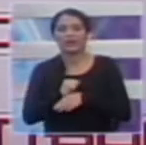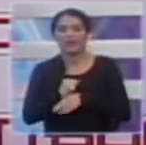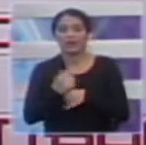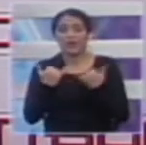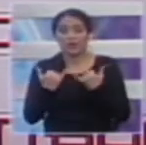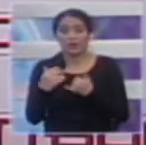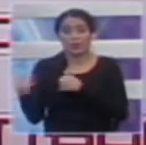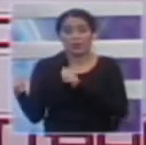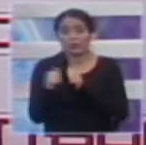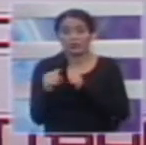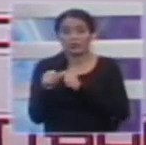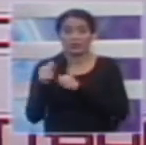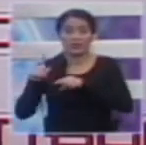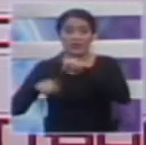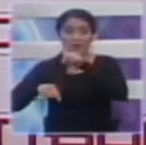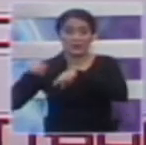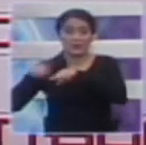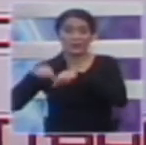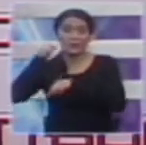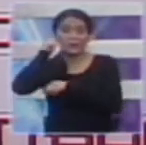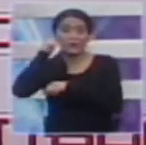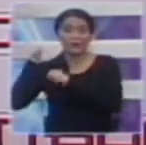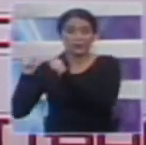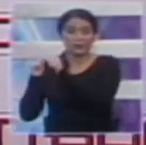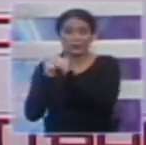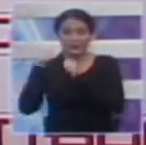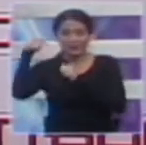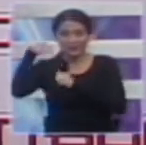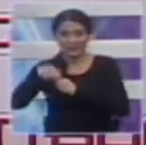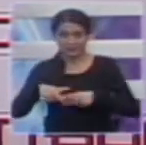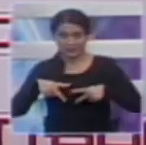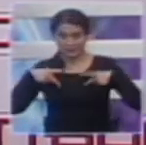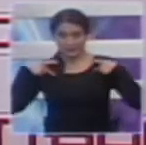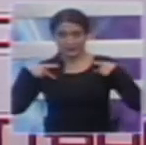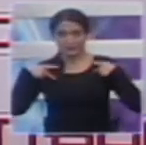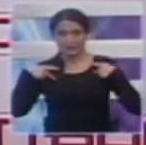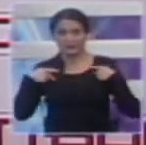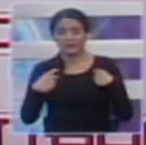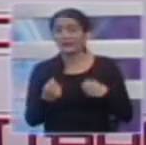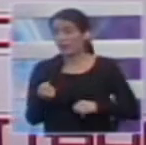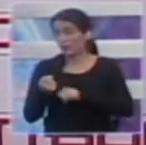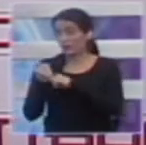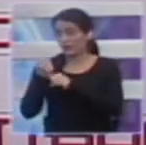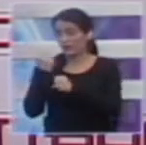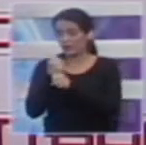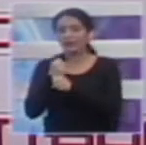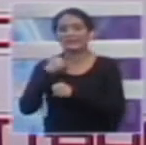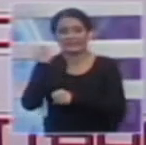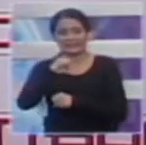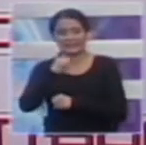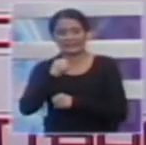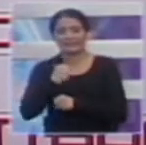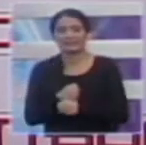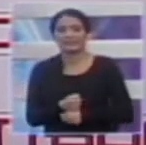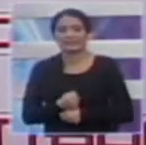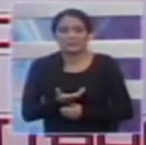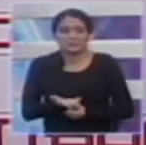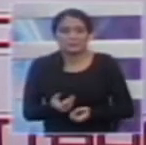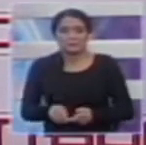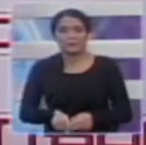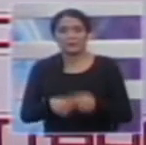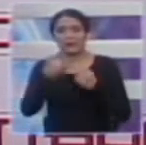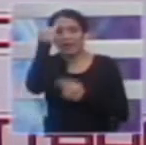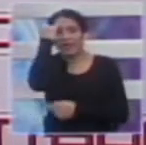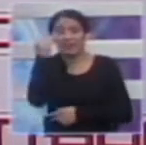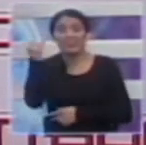acá con otras amigas. Y bueno, y ahí... ¿Qué son sus socias? Exactamente. A partir de ahí surge la idea de